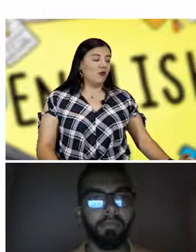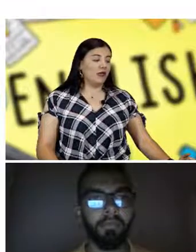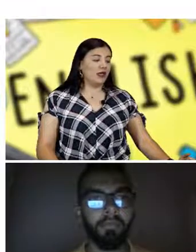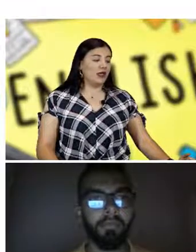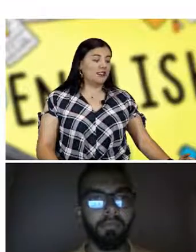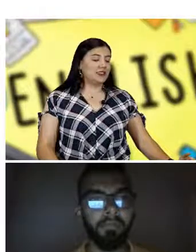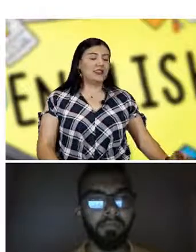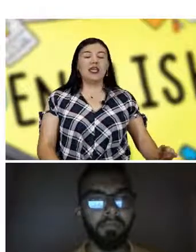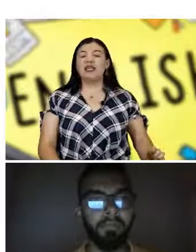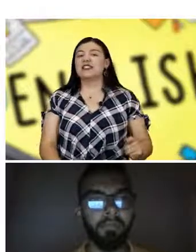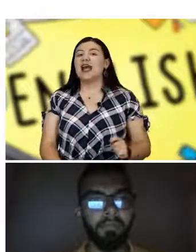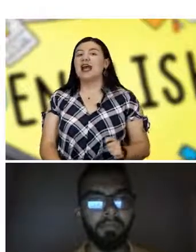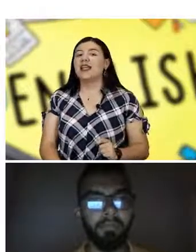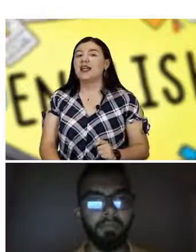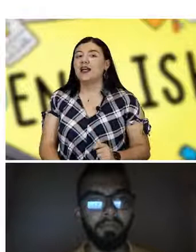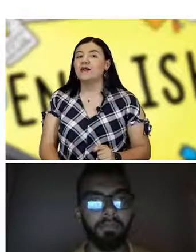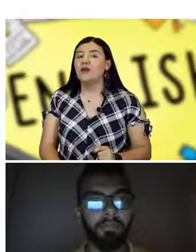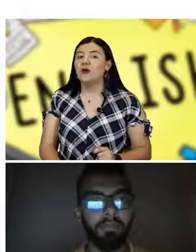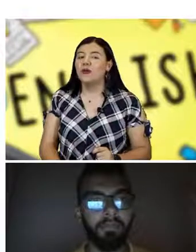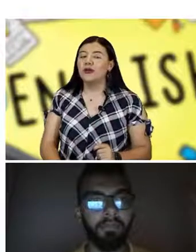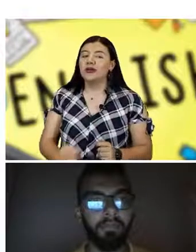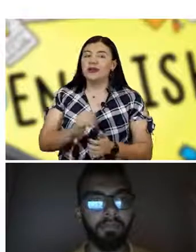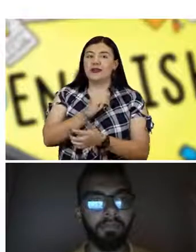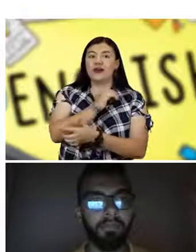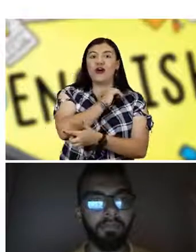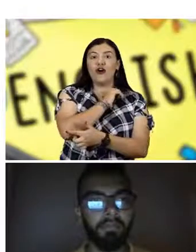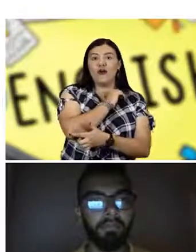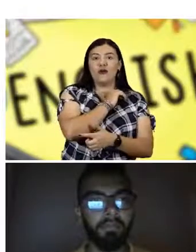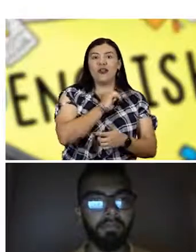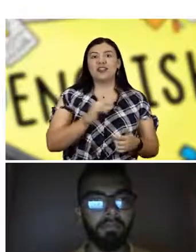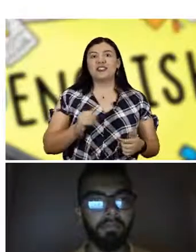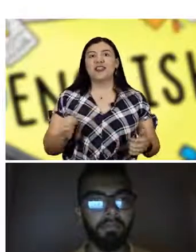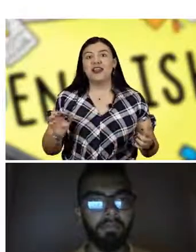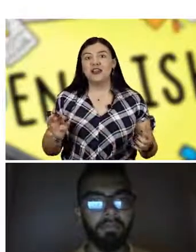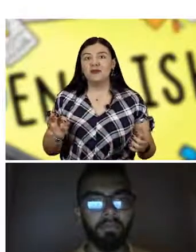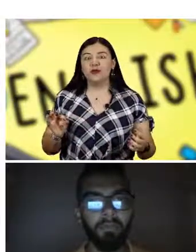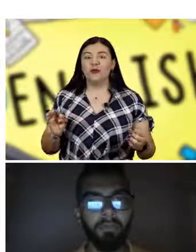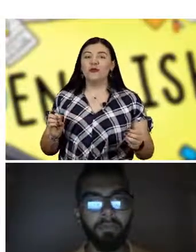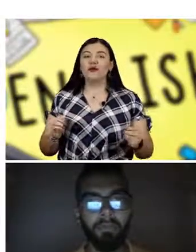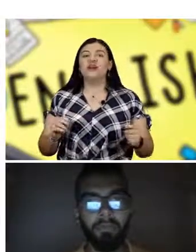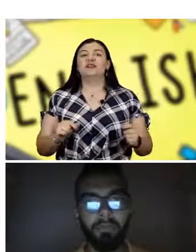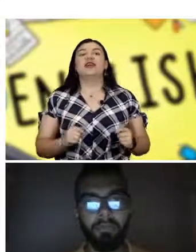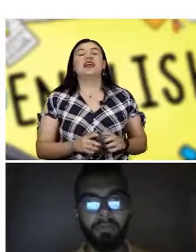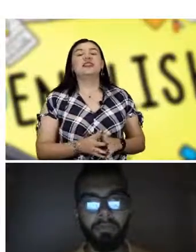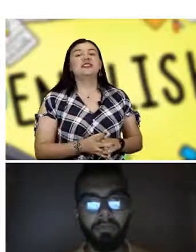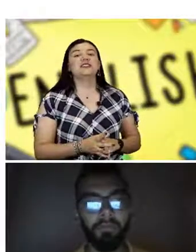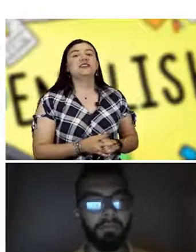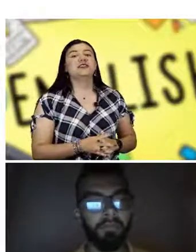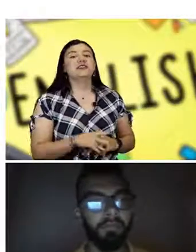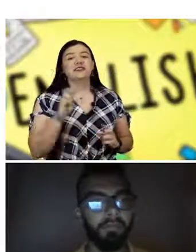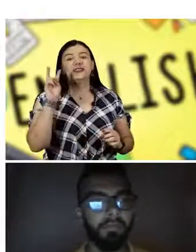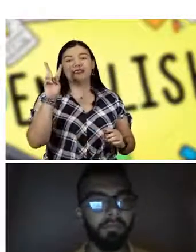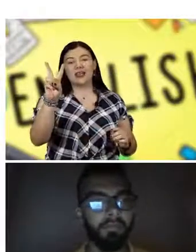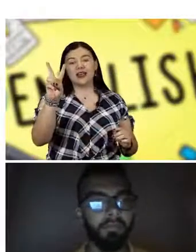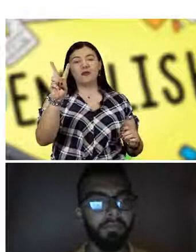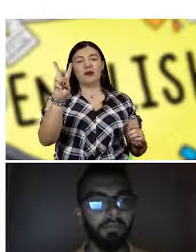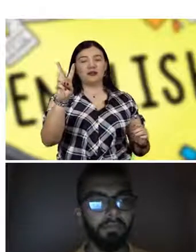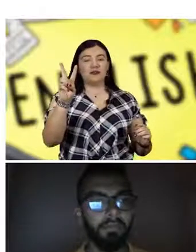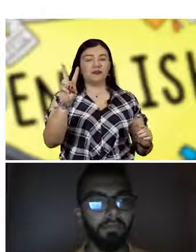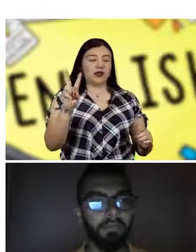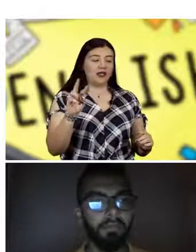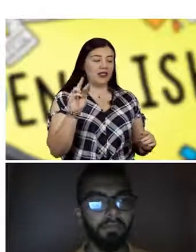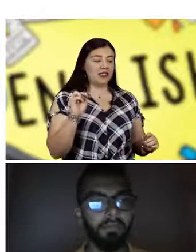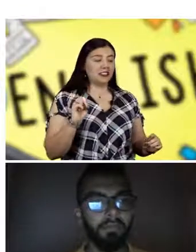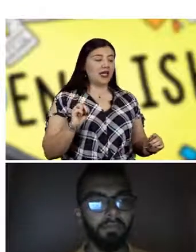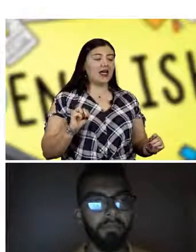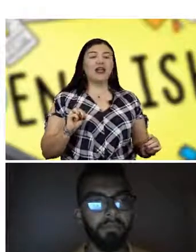Elbow. Yes, it's an elbow. Codo, it's an elbow. That is second part